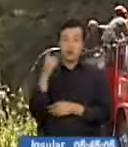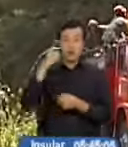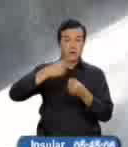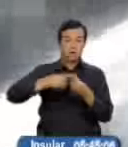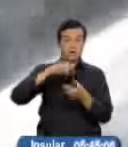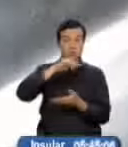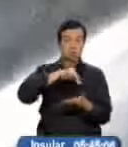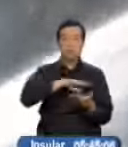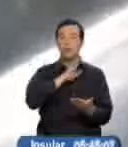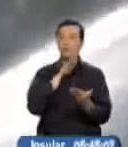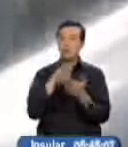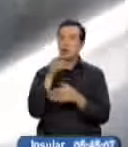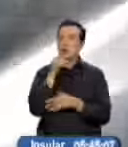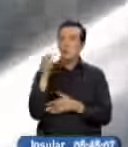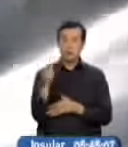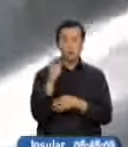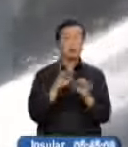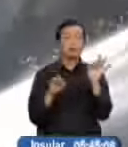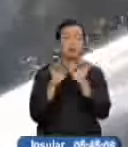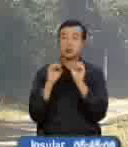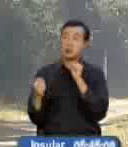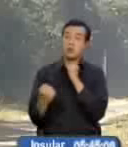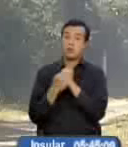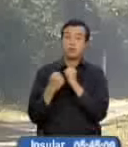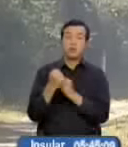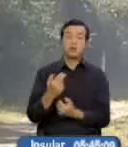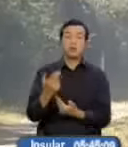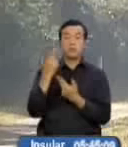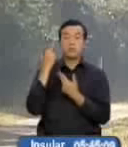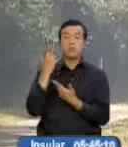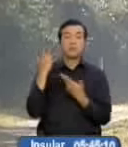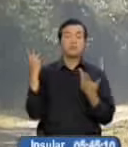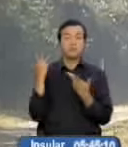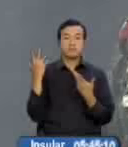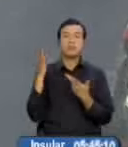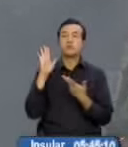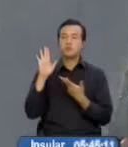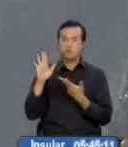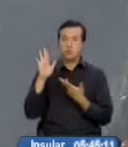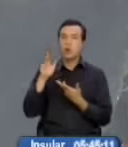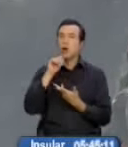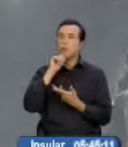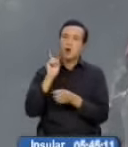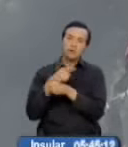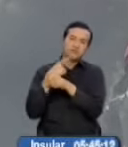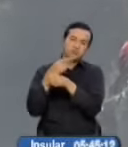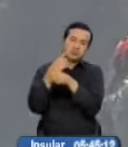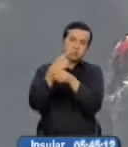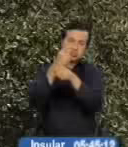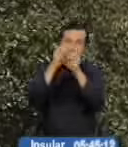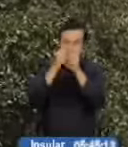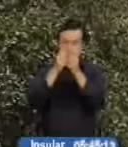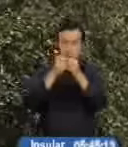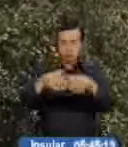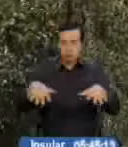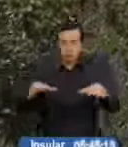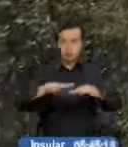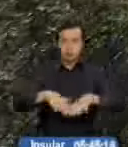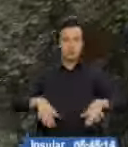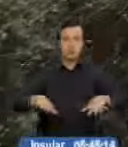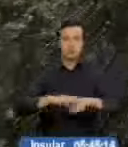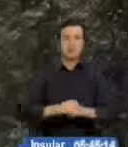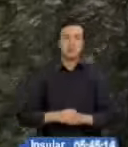acudieron al lugar. También fue necesaria la ayuda de las Fuerzas Armadas, quienes realizaron descargas de agua con el sistema Bambi Bucket.